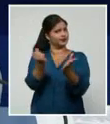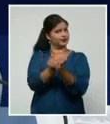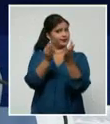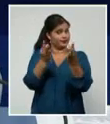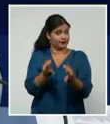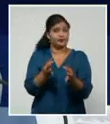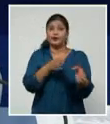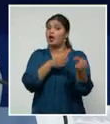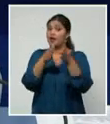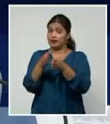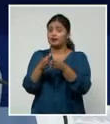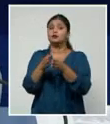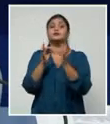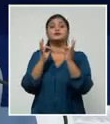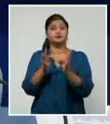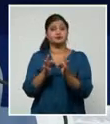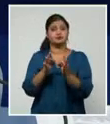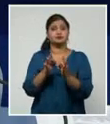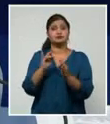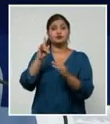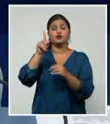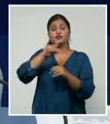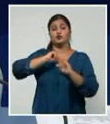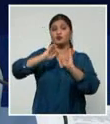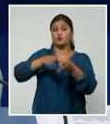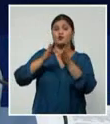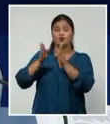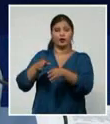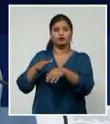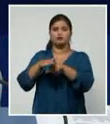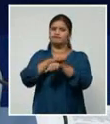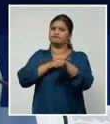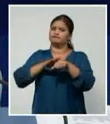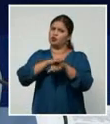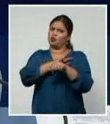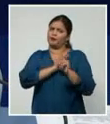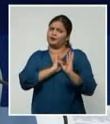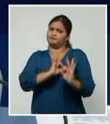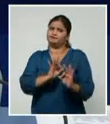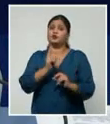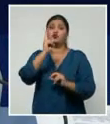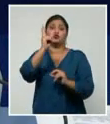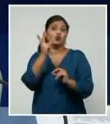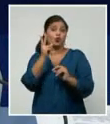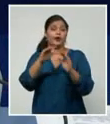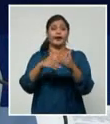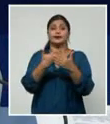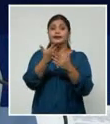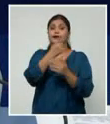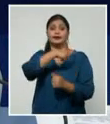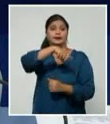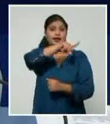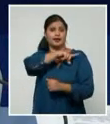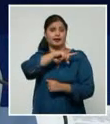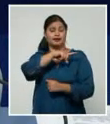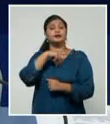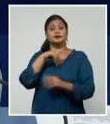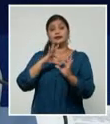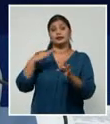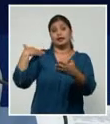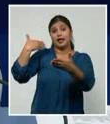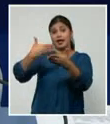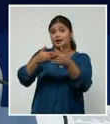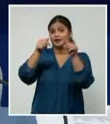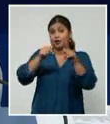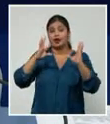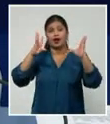y un fallecido que lamentamos mucho en los cuales dos son del día que eso hace que cuba hoy tenga